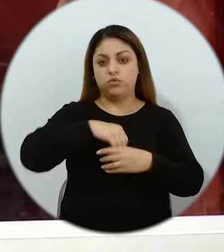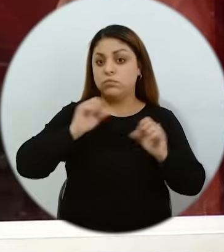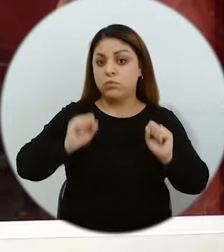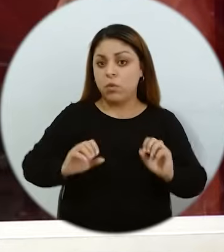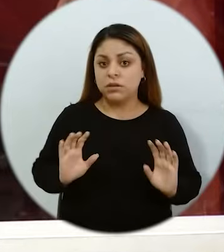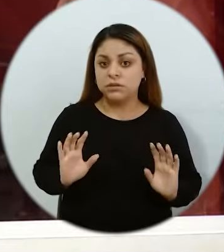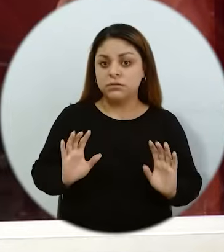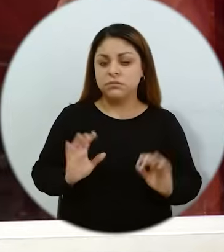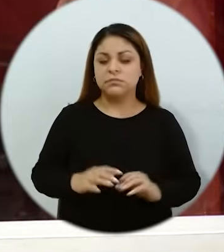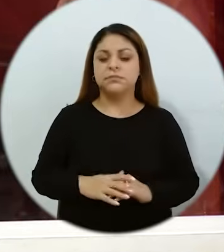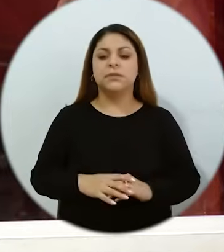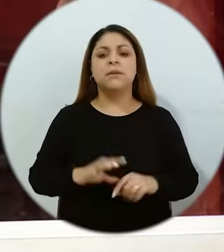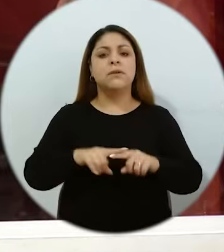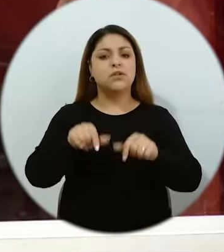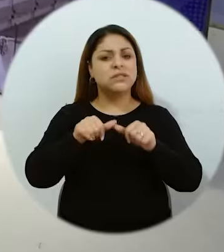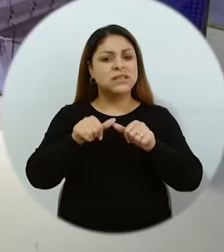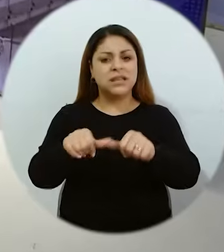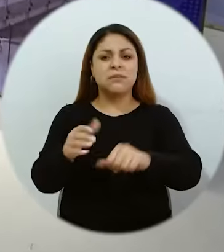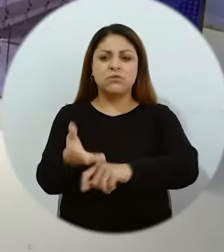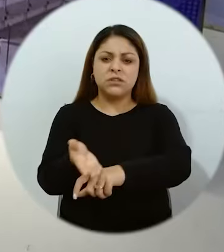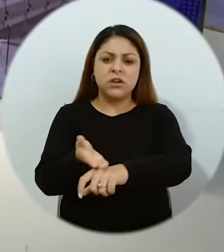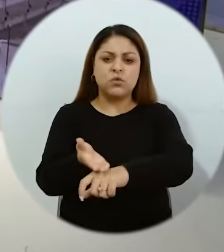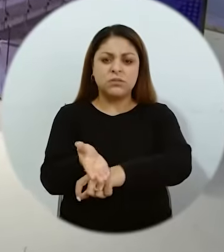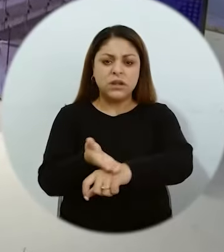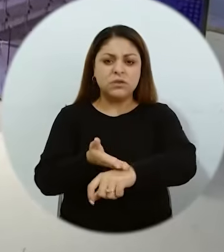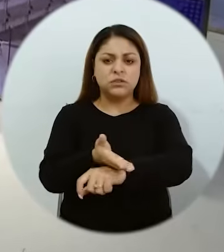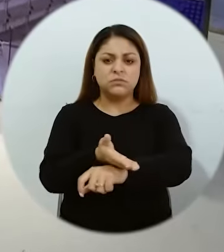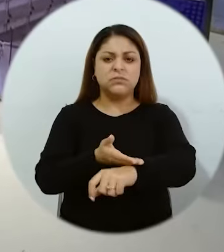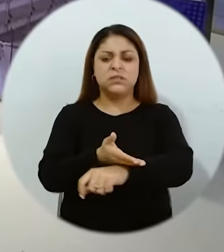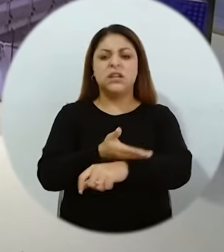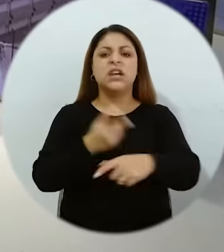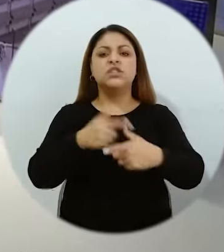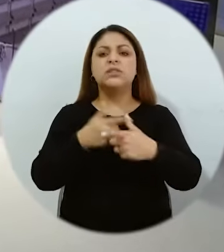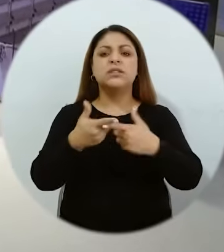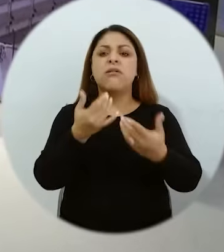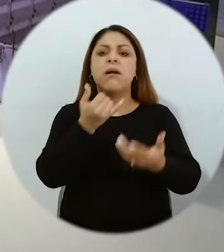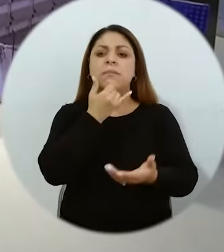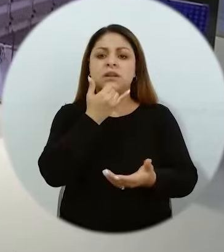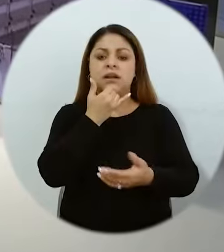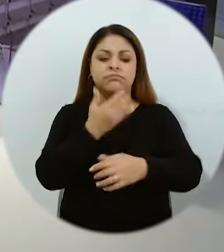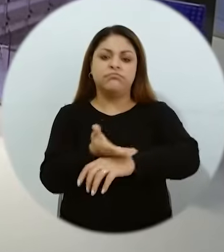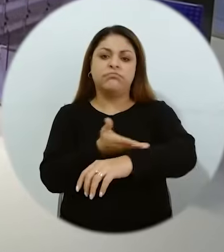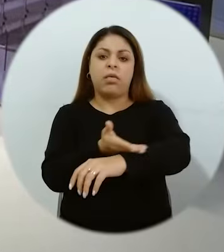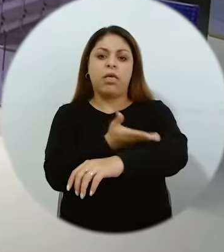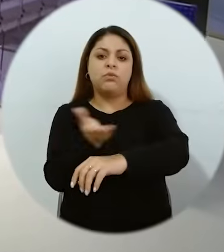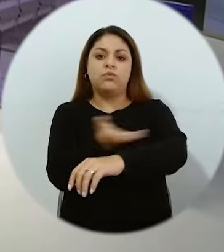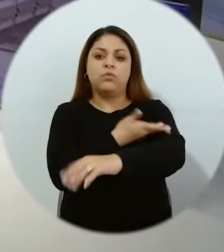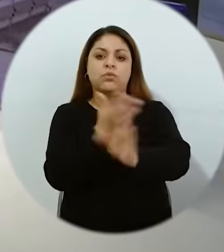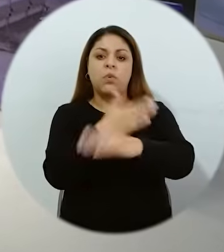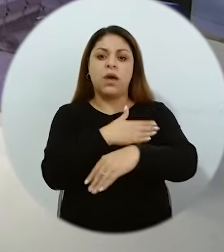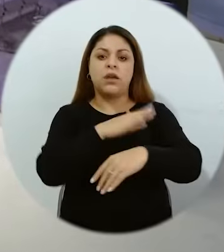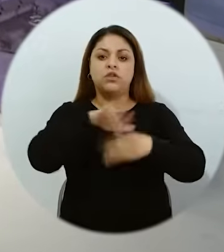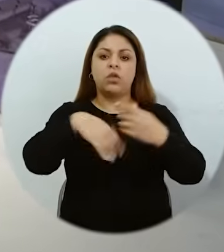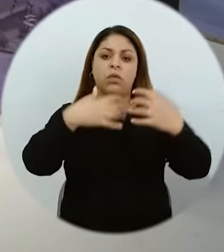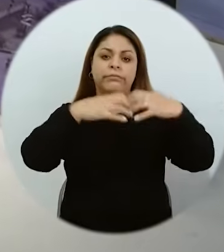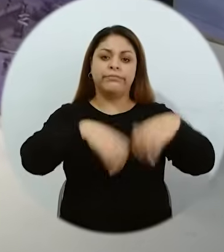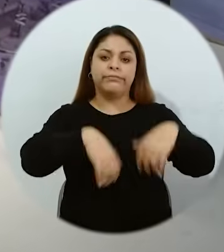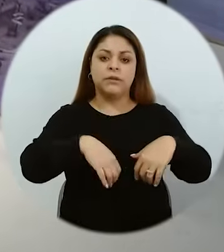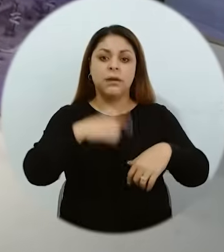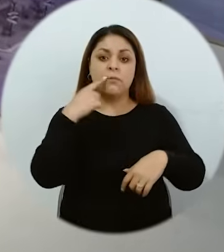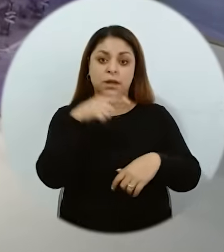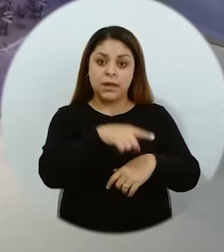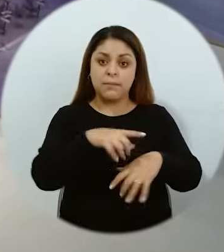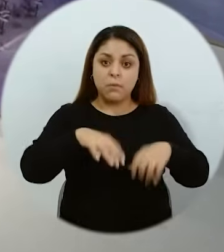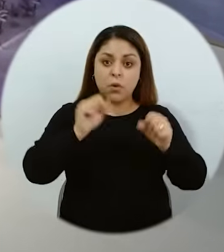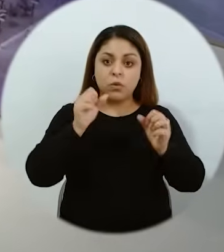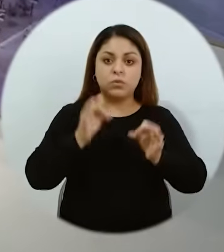¿verdad? Pero si seguimos serruchando el piso, lo que vamos a terminar es sin piso. Todos nos vamos a caer, porque este Poder